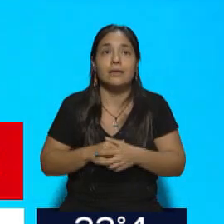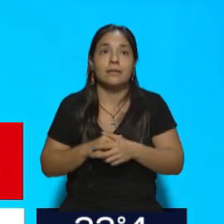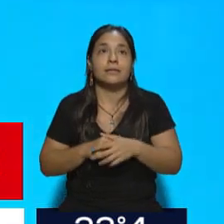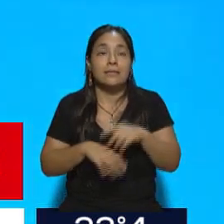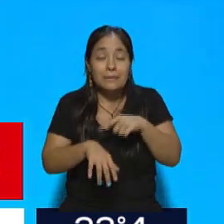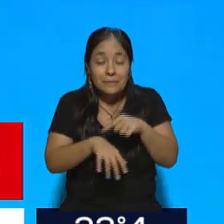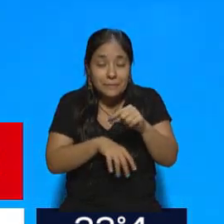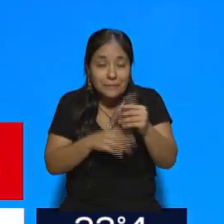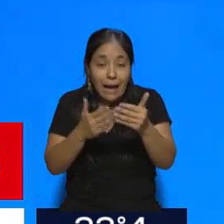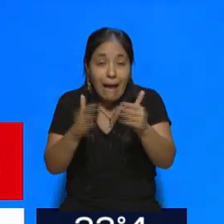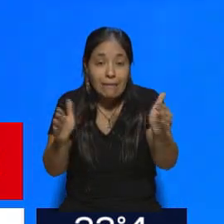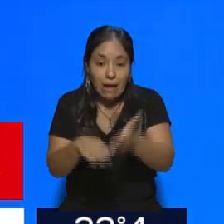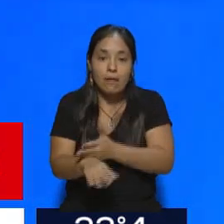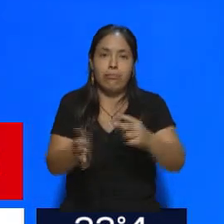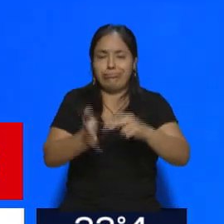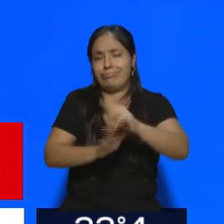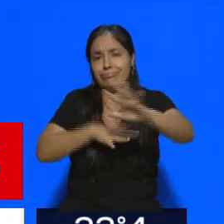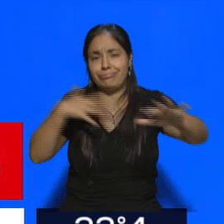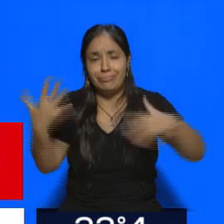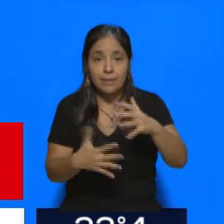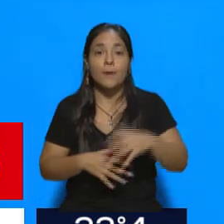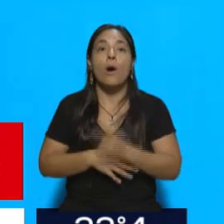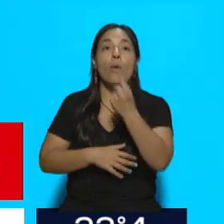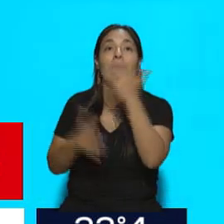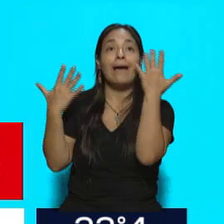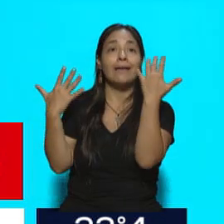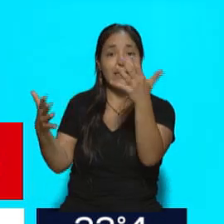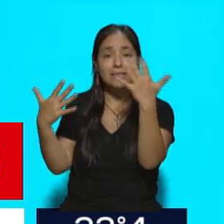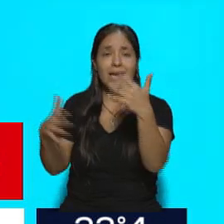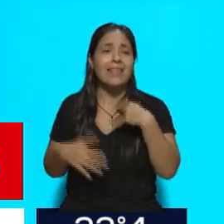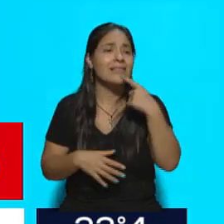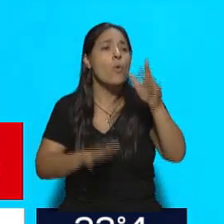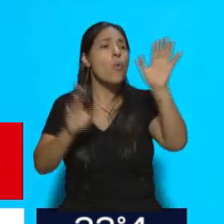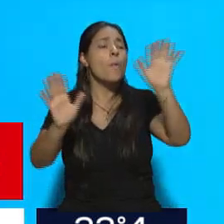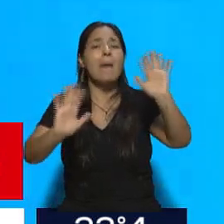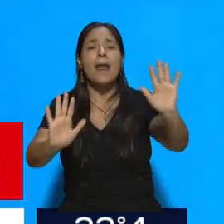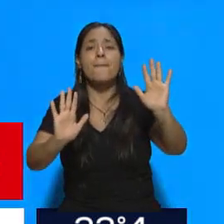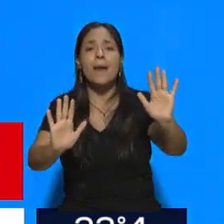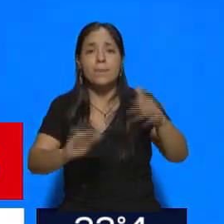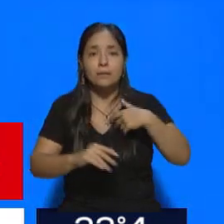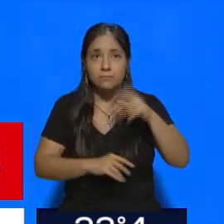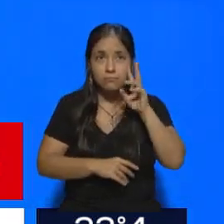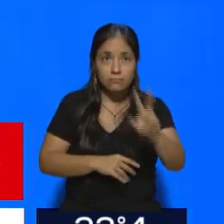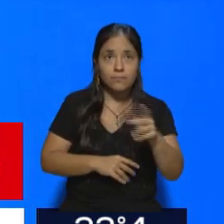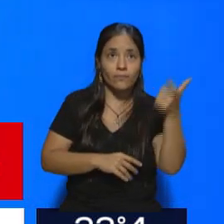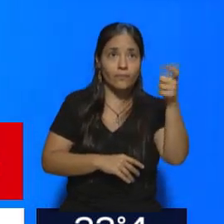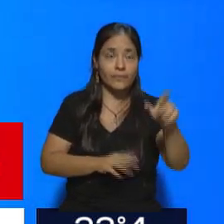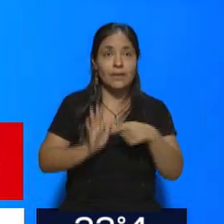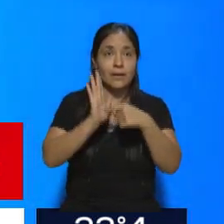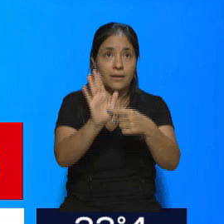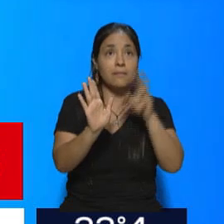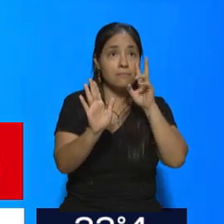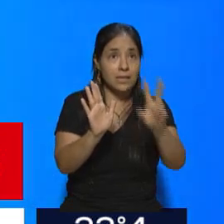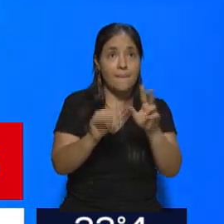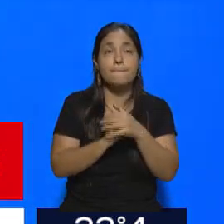las puertas. Porque vos fijate que hay un grupo de hinchas que dicen, párenla, son los mismos chilenos, dicen, párenla. Ahí lo vemos a Marcelo Mala, con la cámara bien arriba,